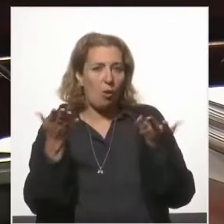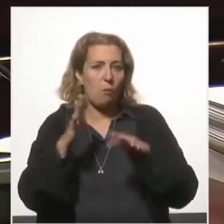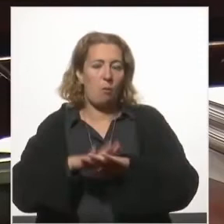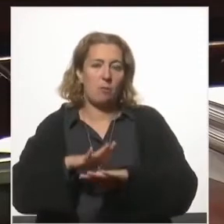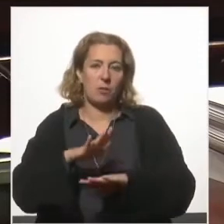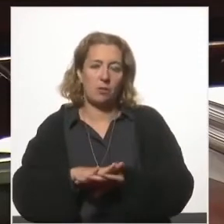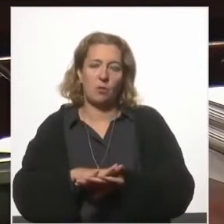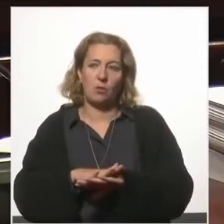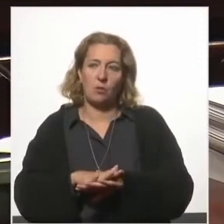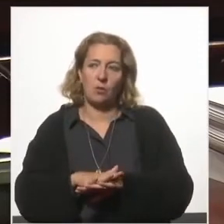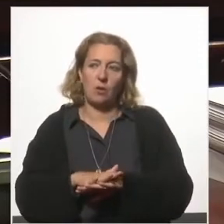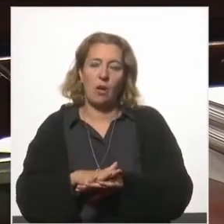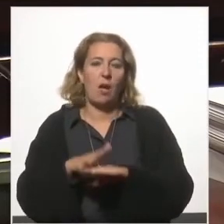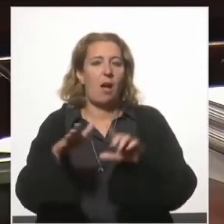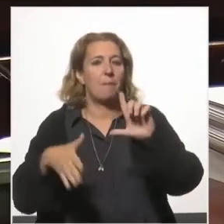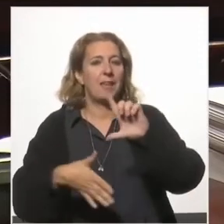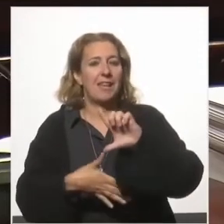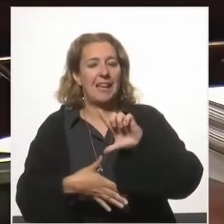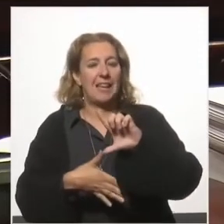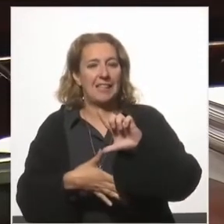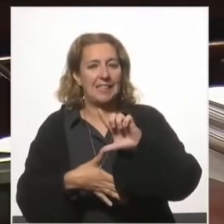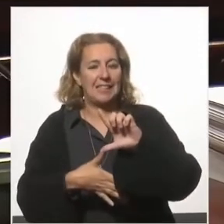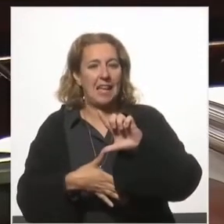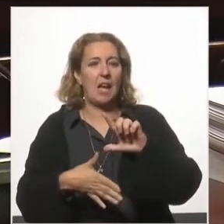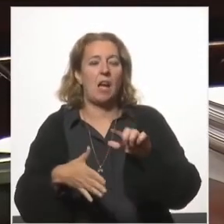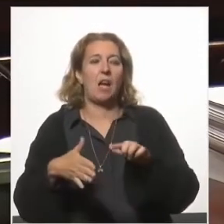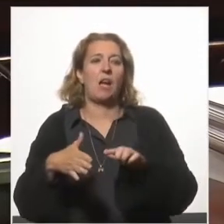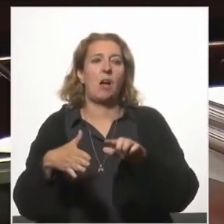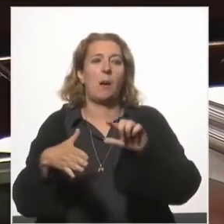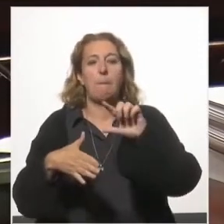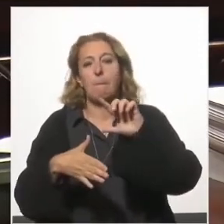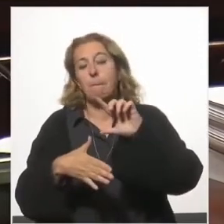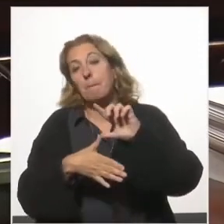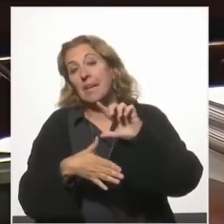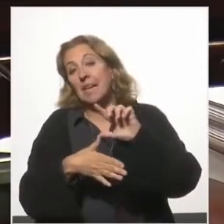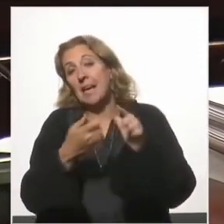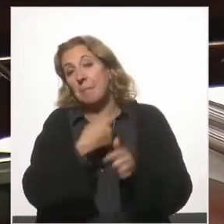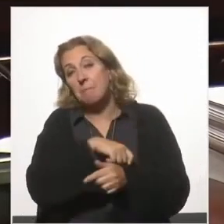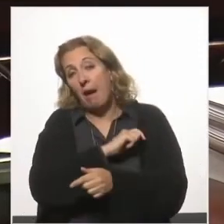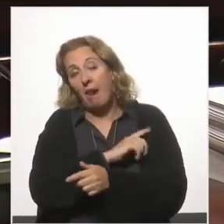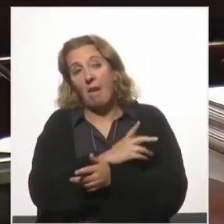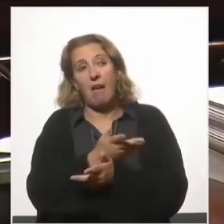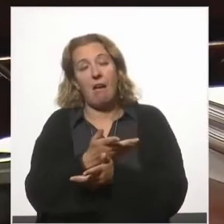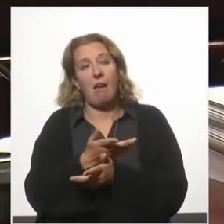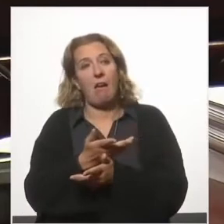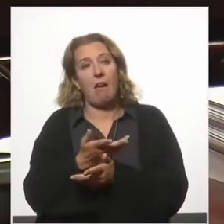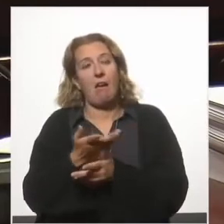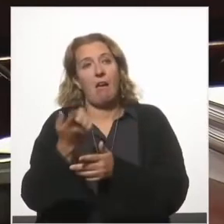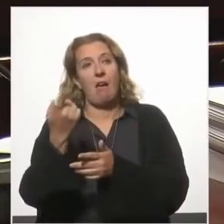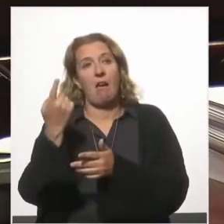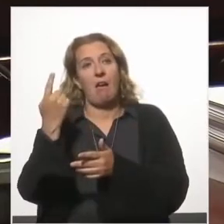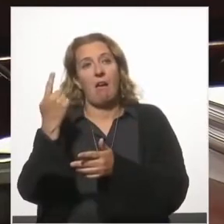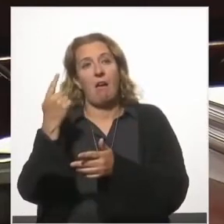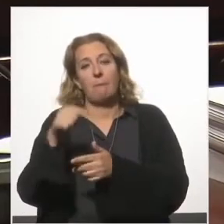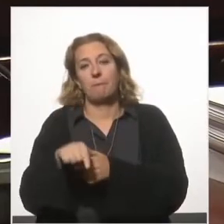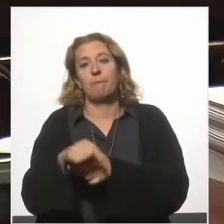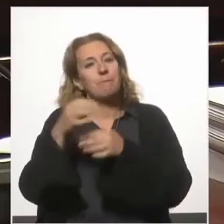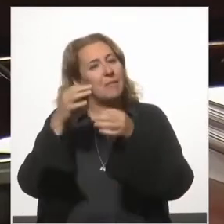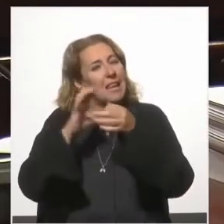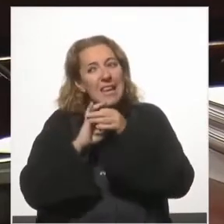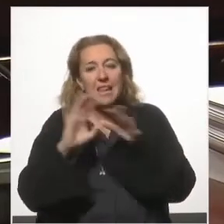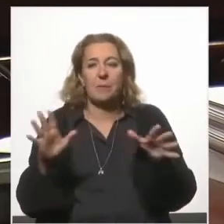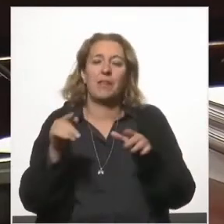momento la América Latina o la América Hispana se libere de esta verdadera cadena